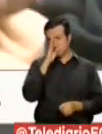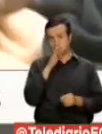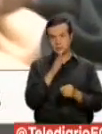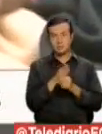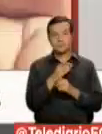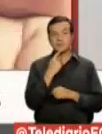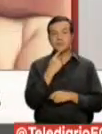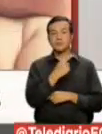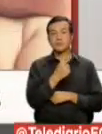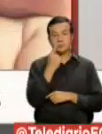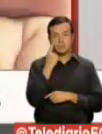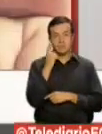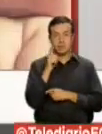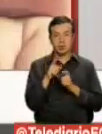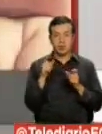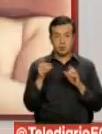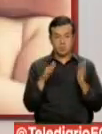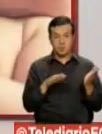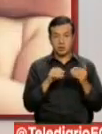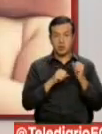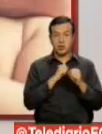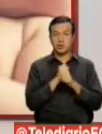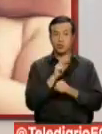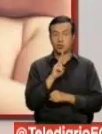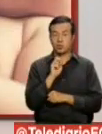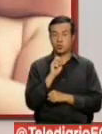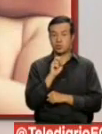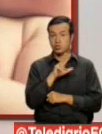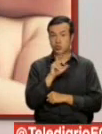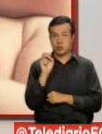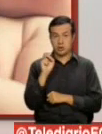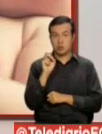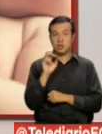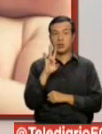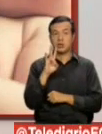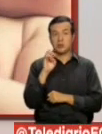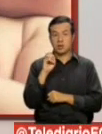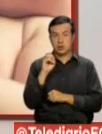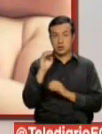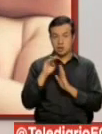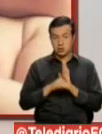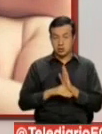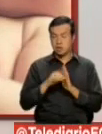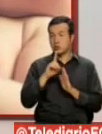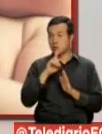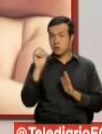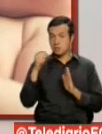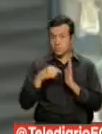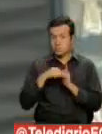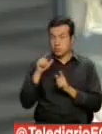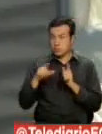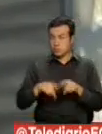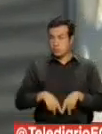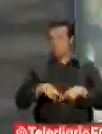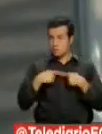para reducir la tasa de mortalidad en el 2030 es a menos de 70 por cada 100.000 nacidos vivos. El acompañamiento